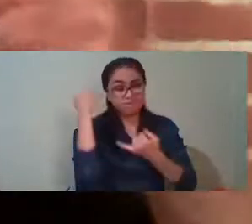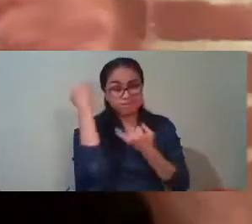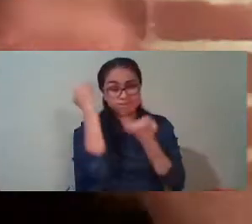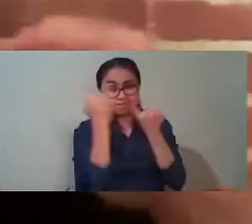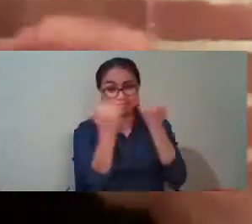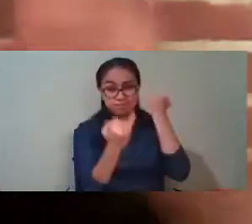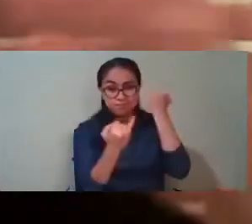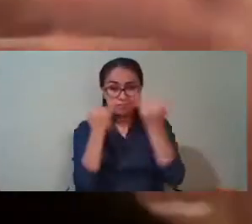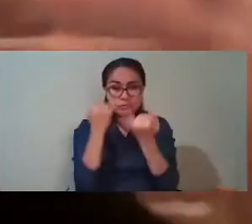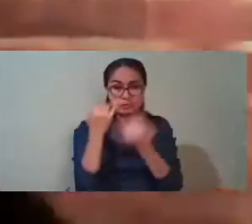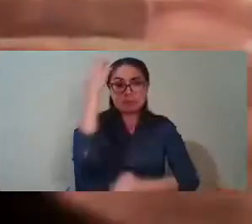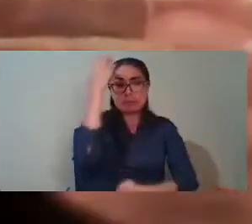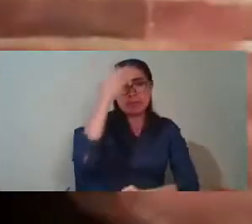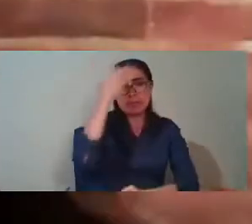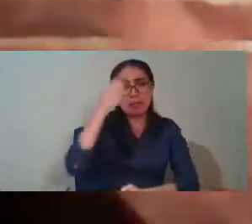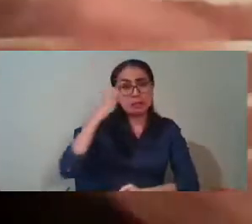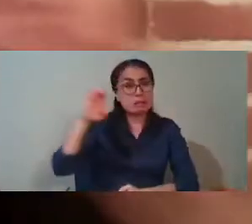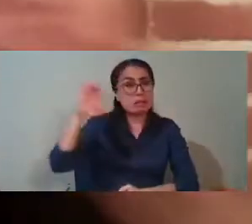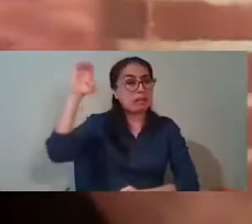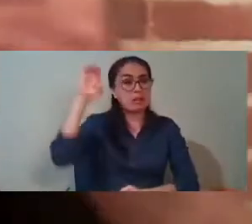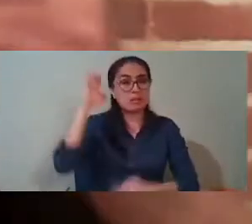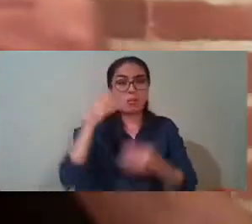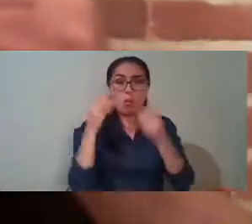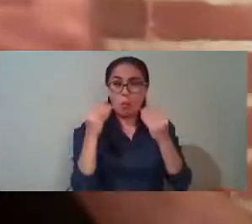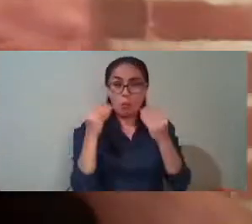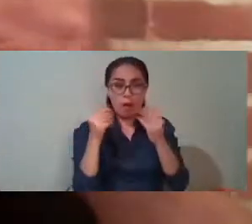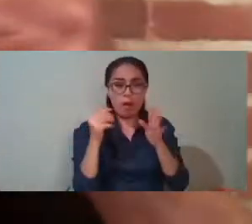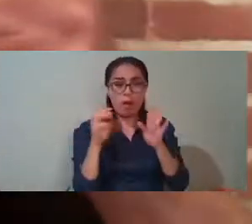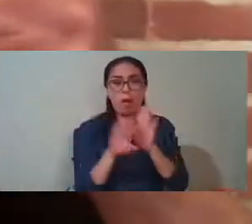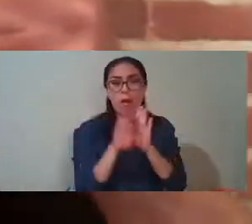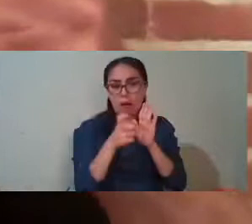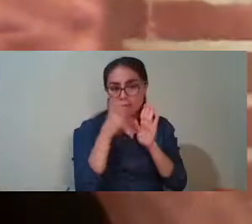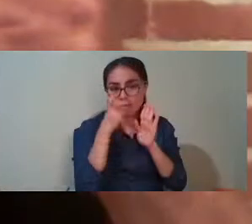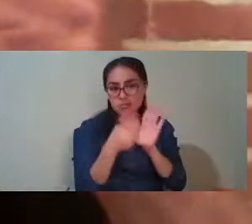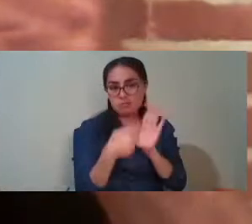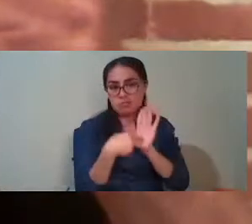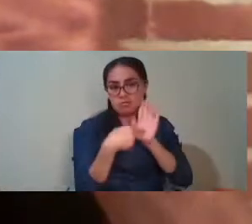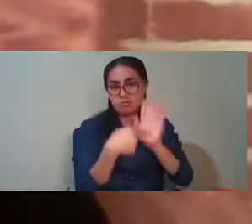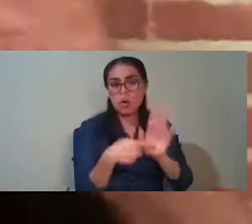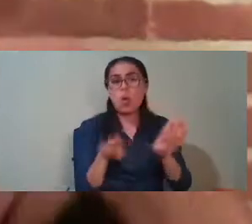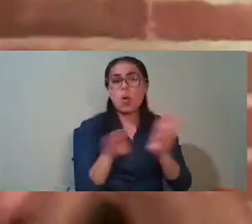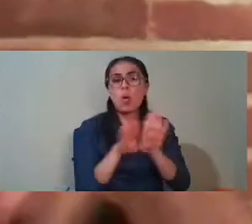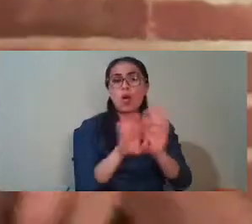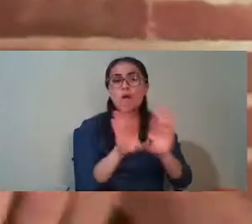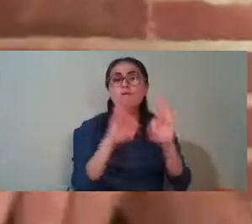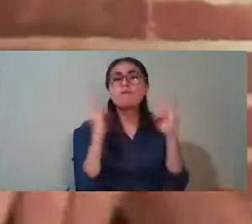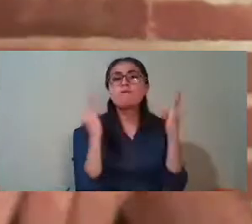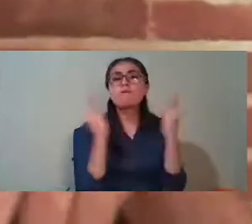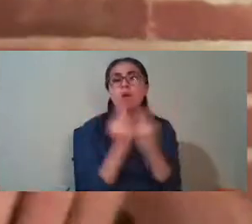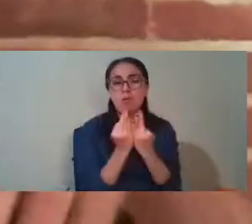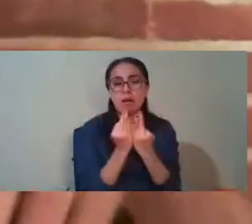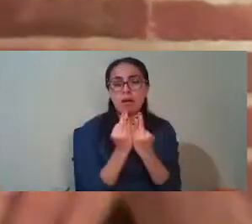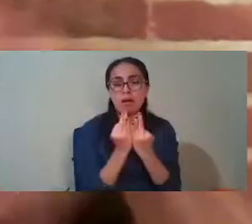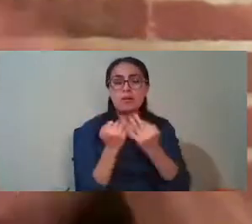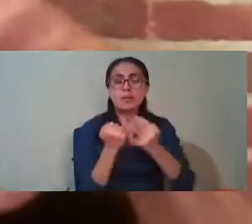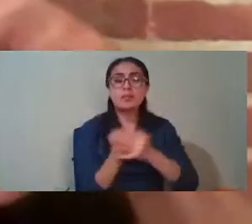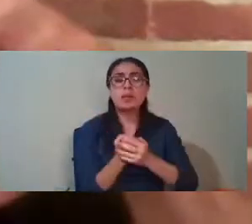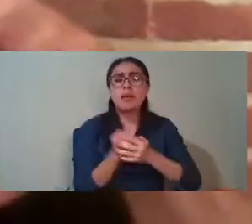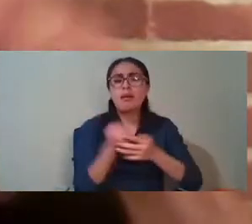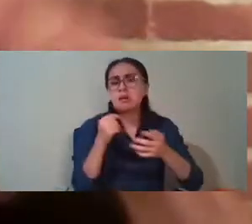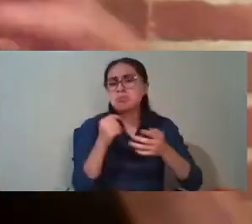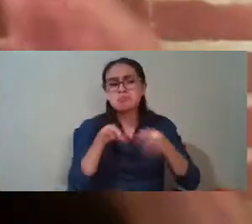gran experiencia en la comicidad, lo que te saca justamente del método y te lleva a jugar con mucha libertad, empezó a